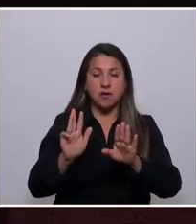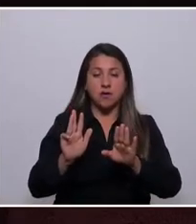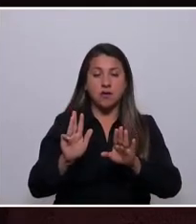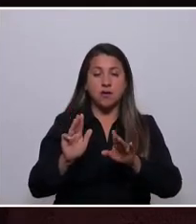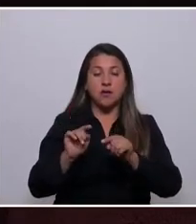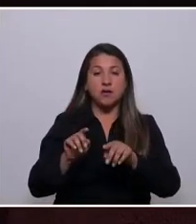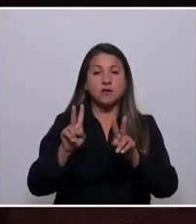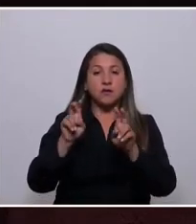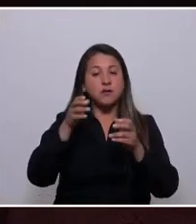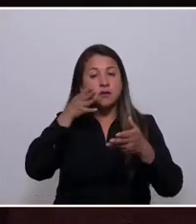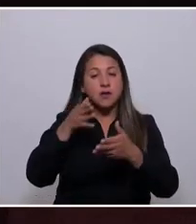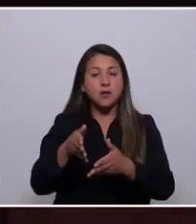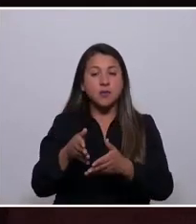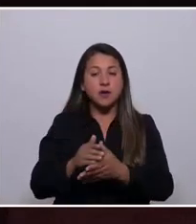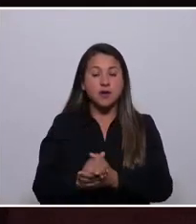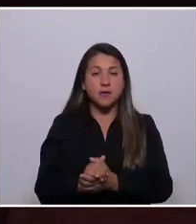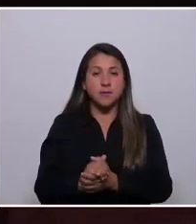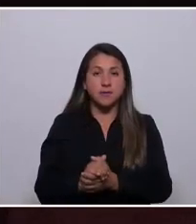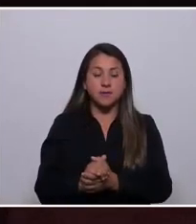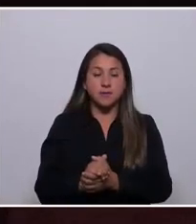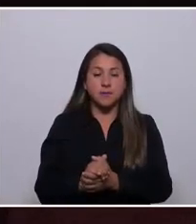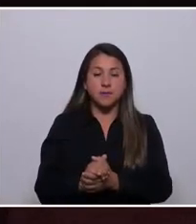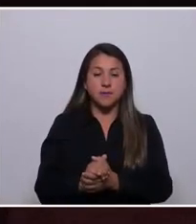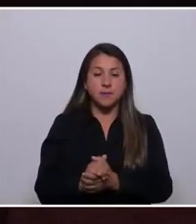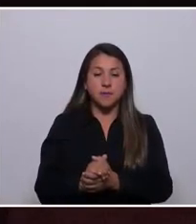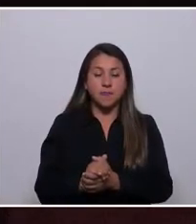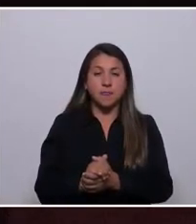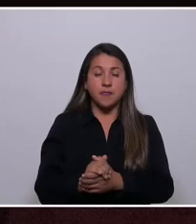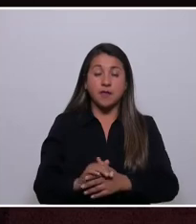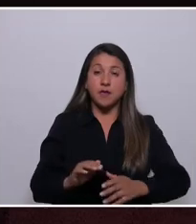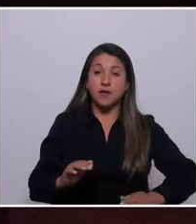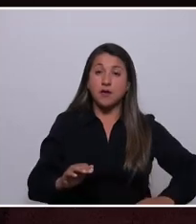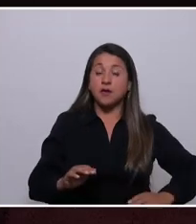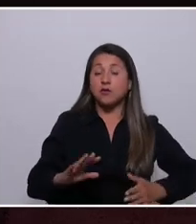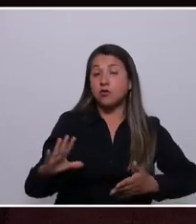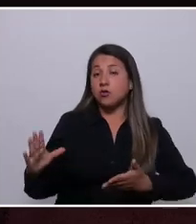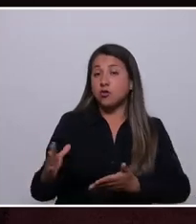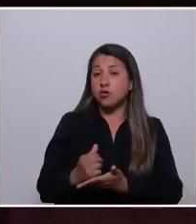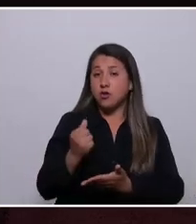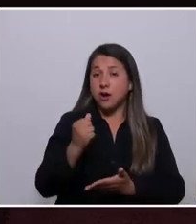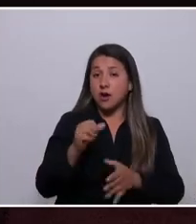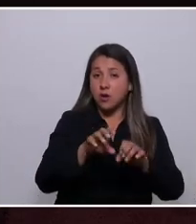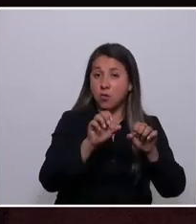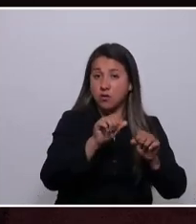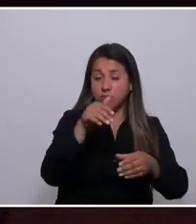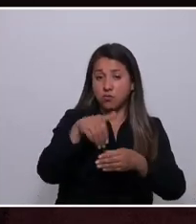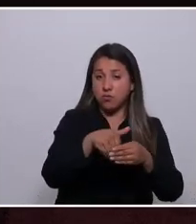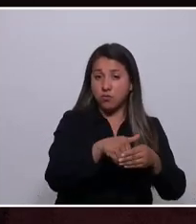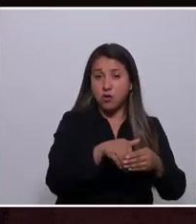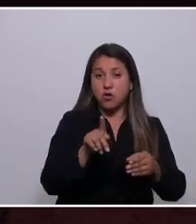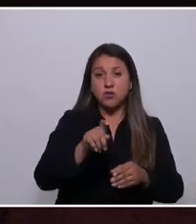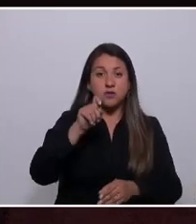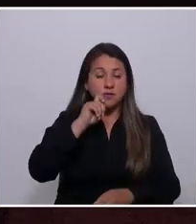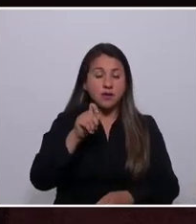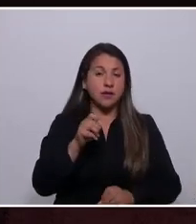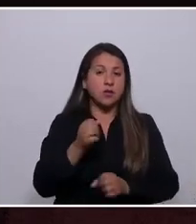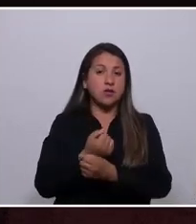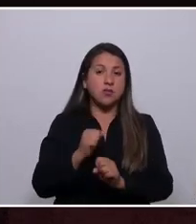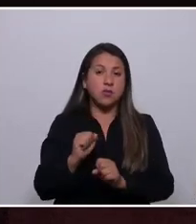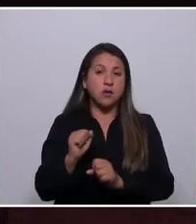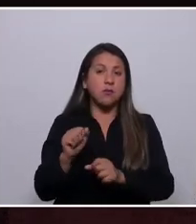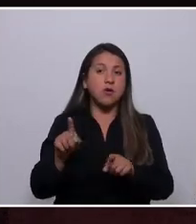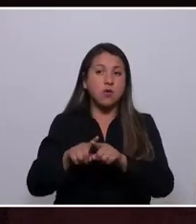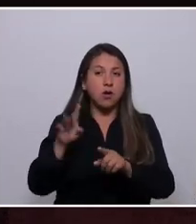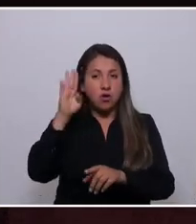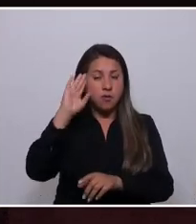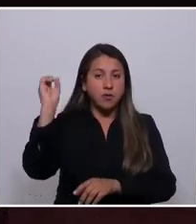sentido, que la probabilidad de no lograr los consensos no implique que no podamos escuchar la